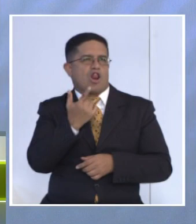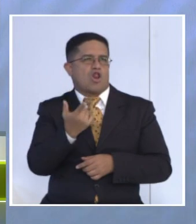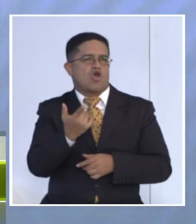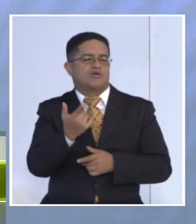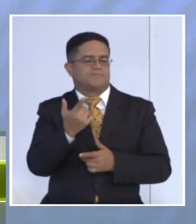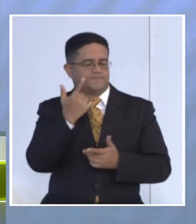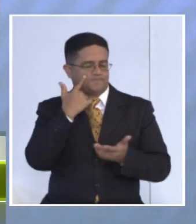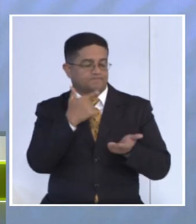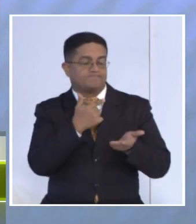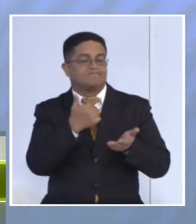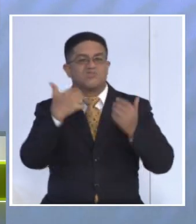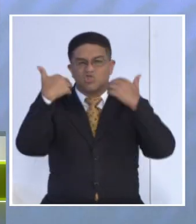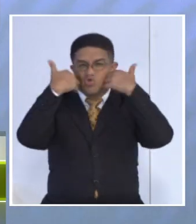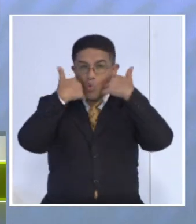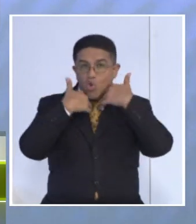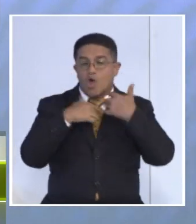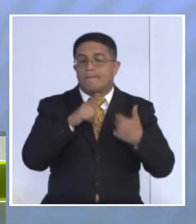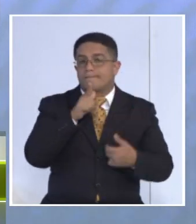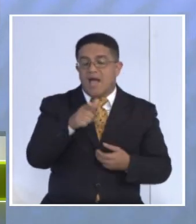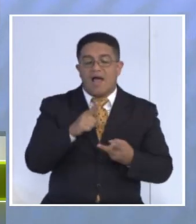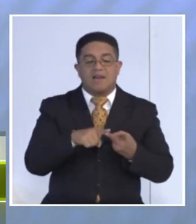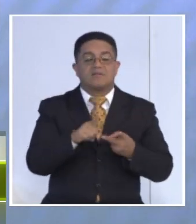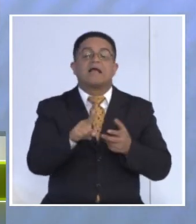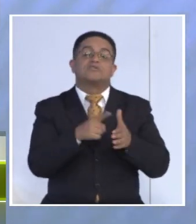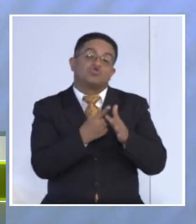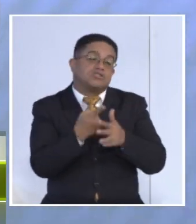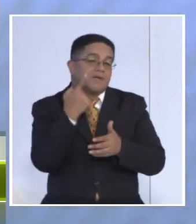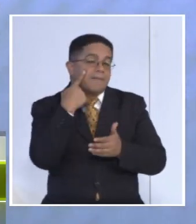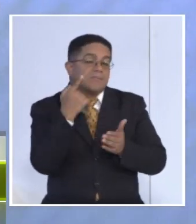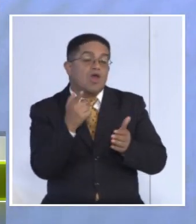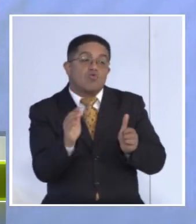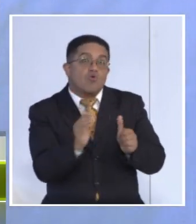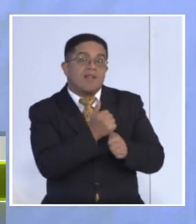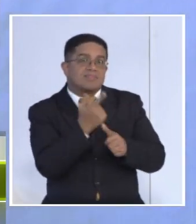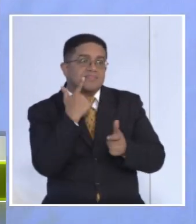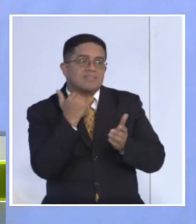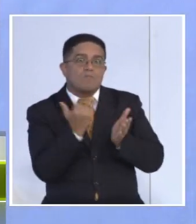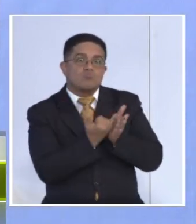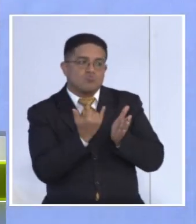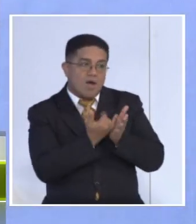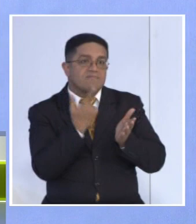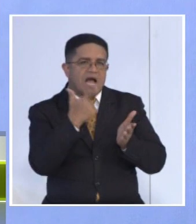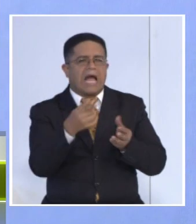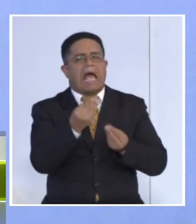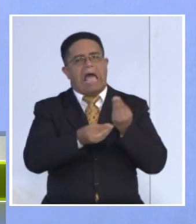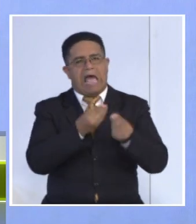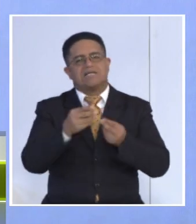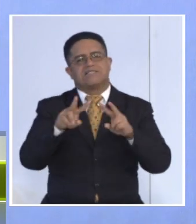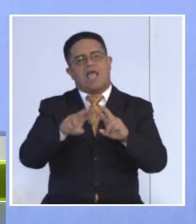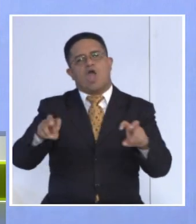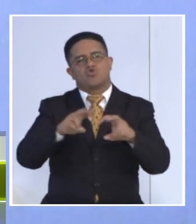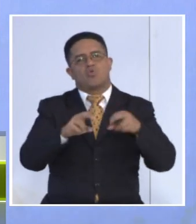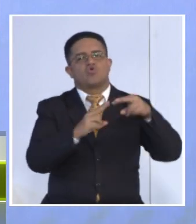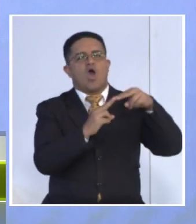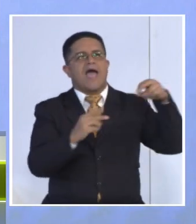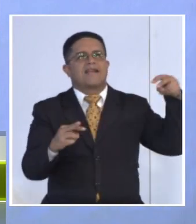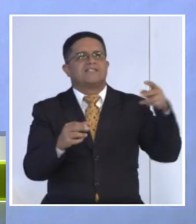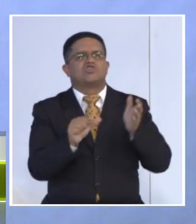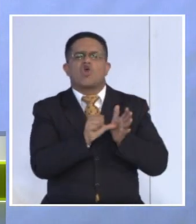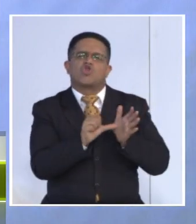alterados en el sudor, y si alguna de estas pruebas está alterada, vamos directamente a un estudio genético. En el